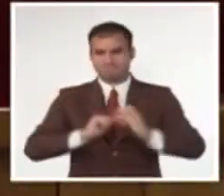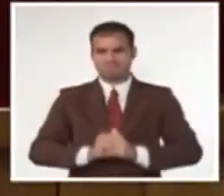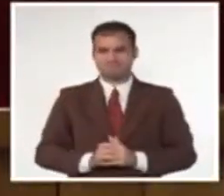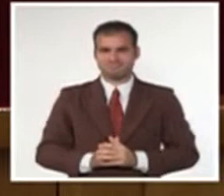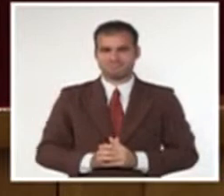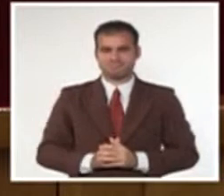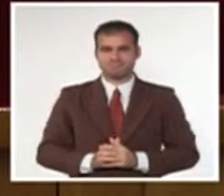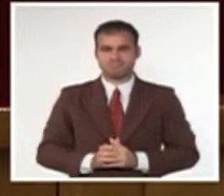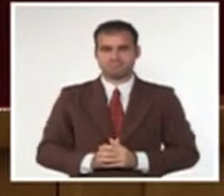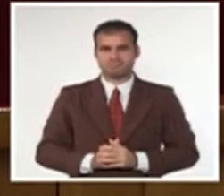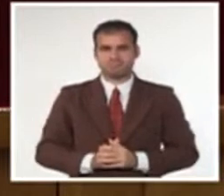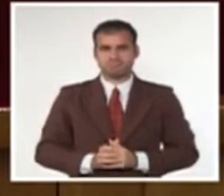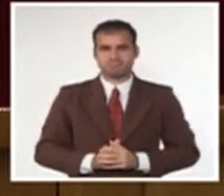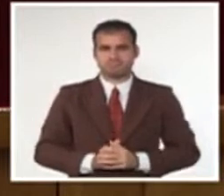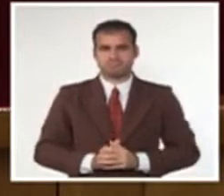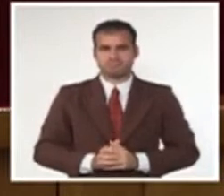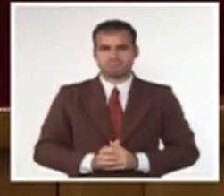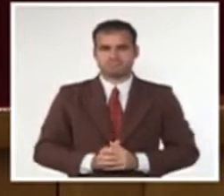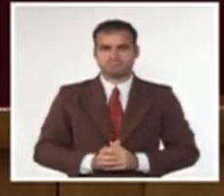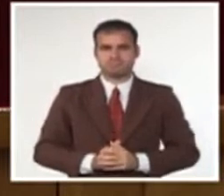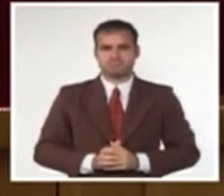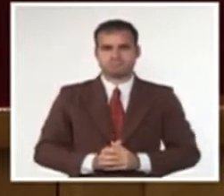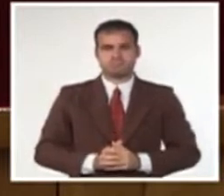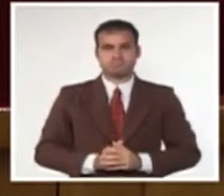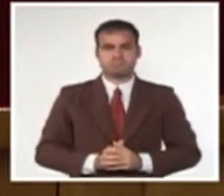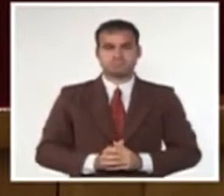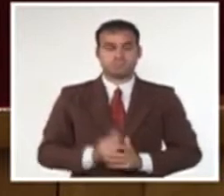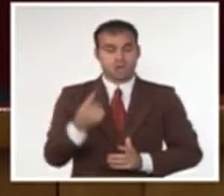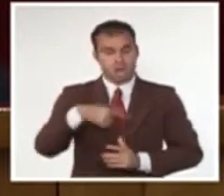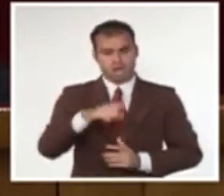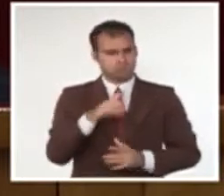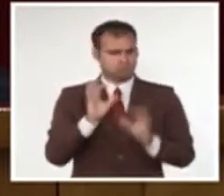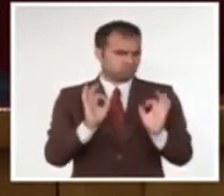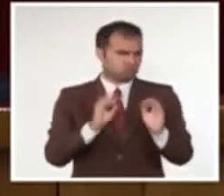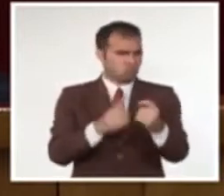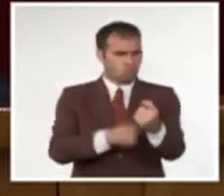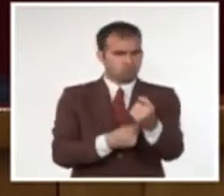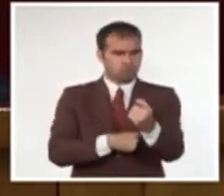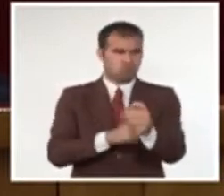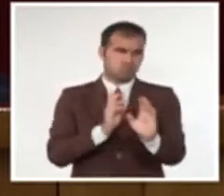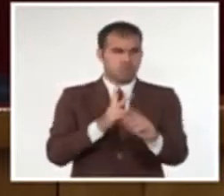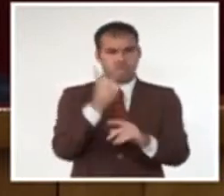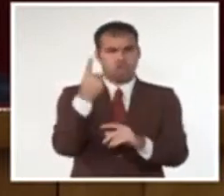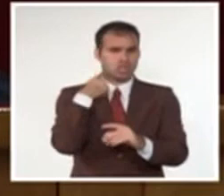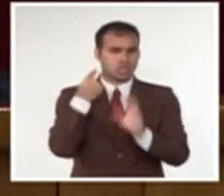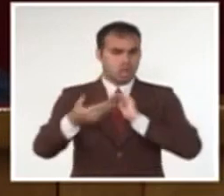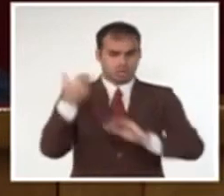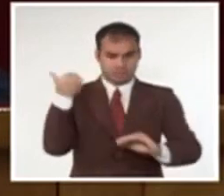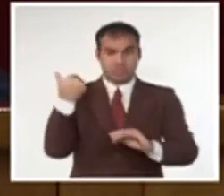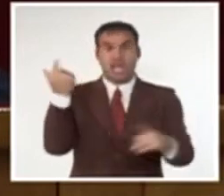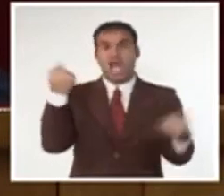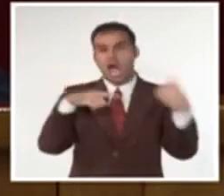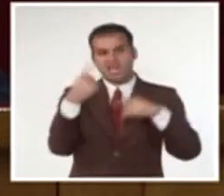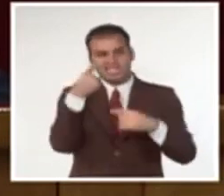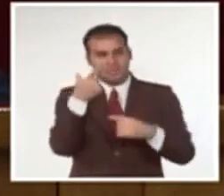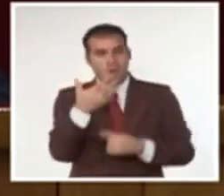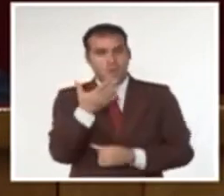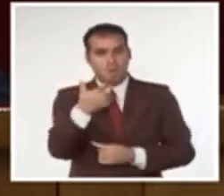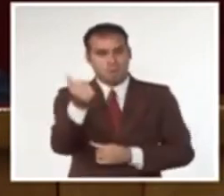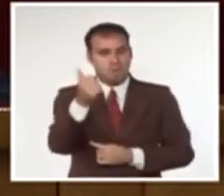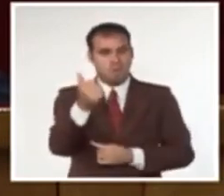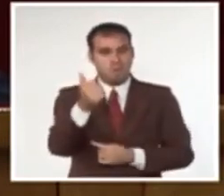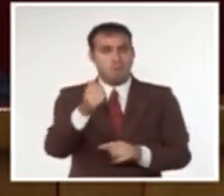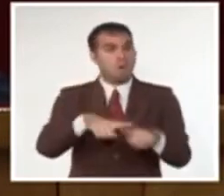Este acto, tan simple y común hasta hace 2 años, hoy equivale a una victoria. Una victoria